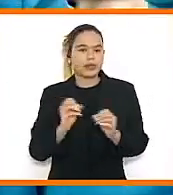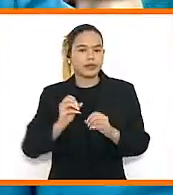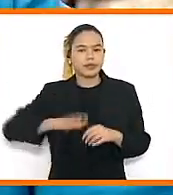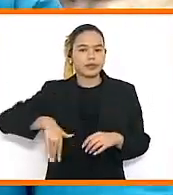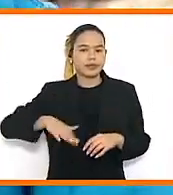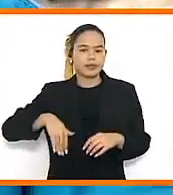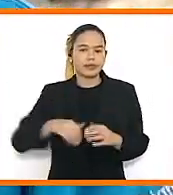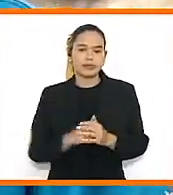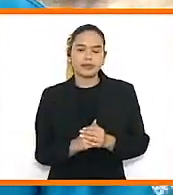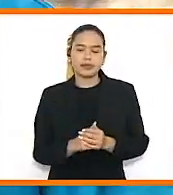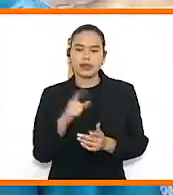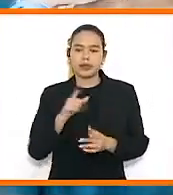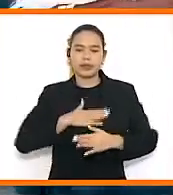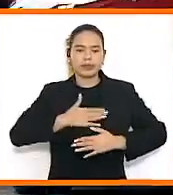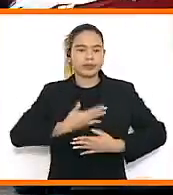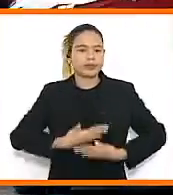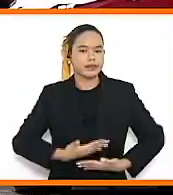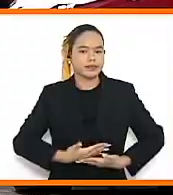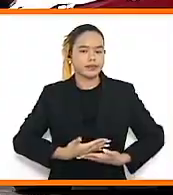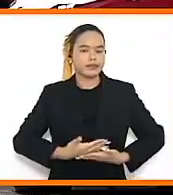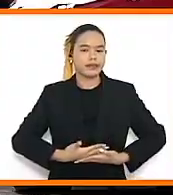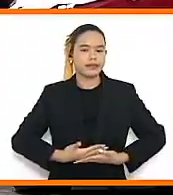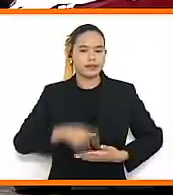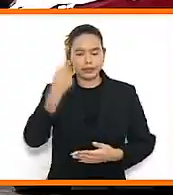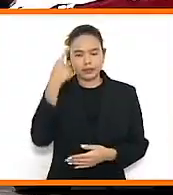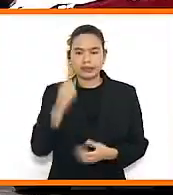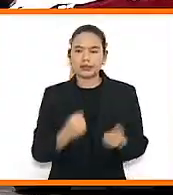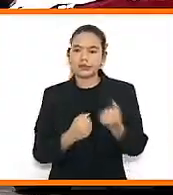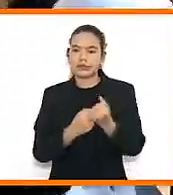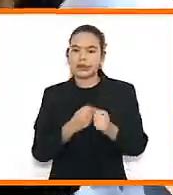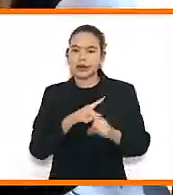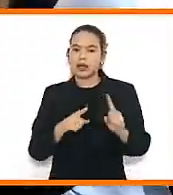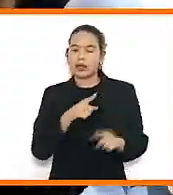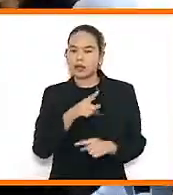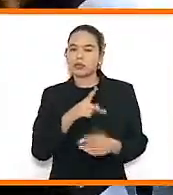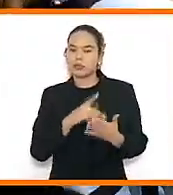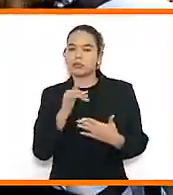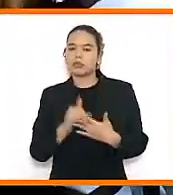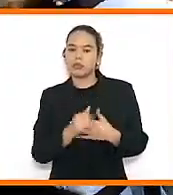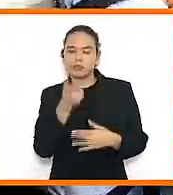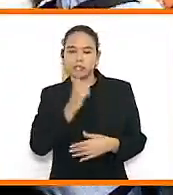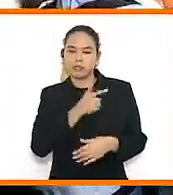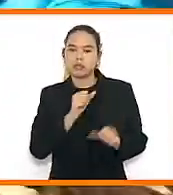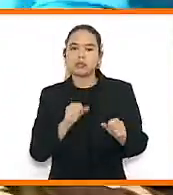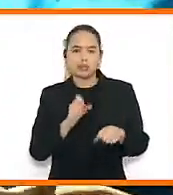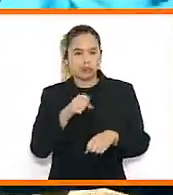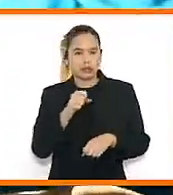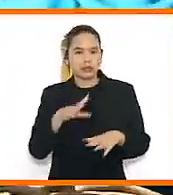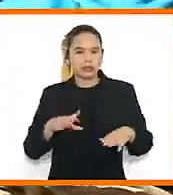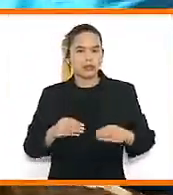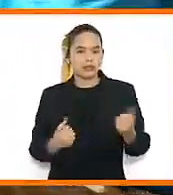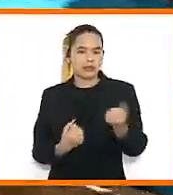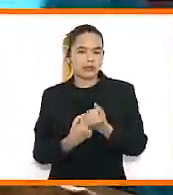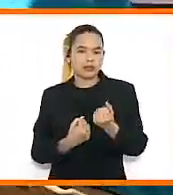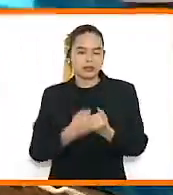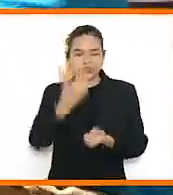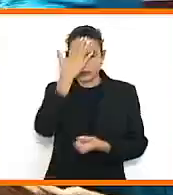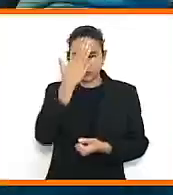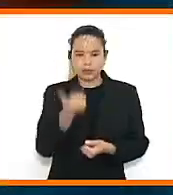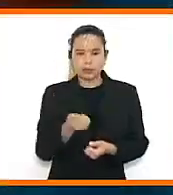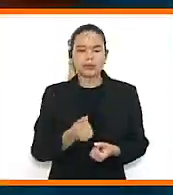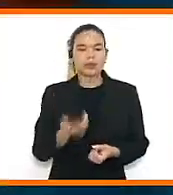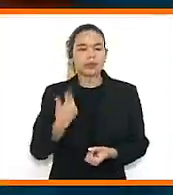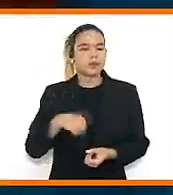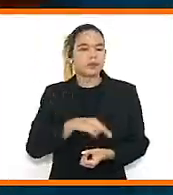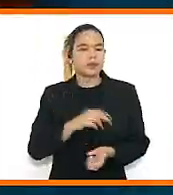que no hay disponibilidad para algo y si ellos lo están haciendo, entonces tenemos que apoyarlo. Porque es la única